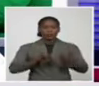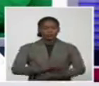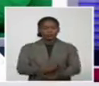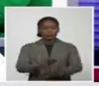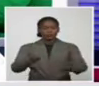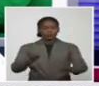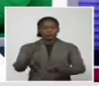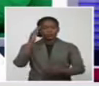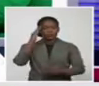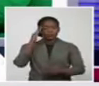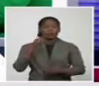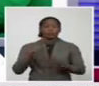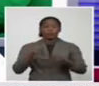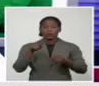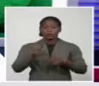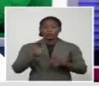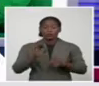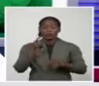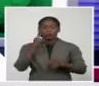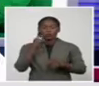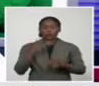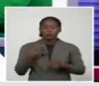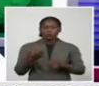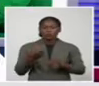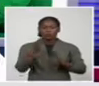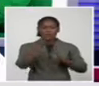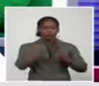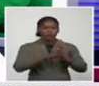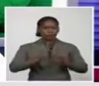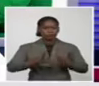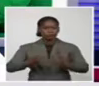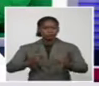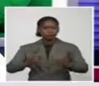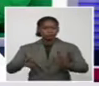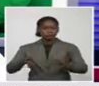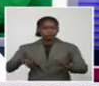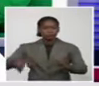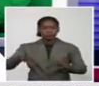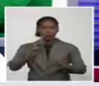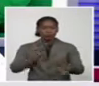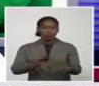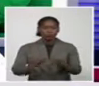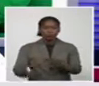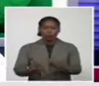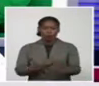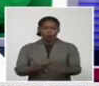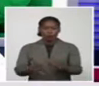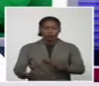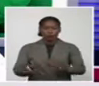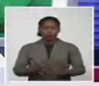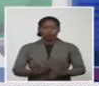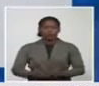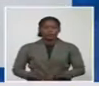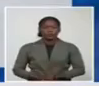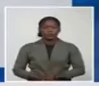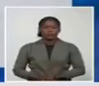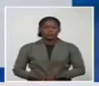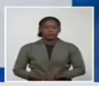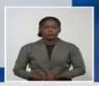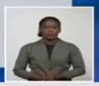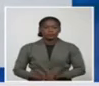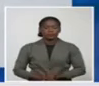ha mantenido después de las medidas de restricción. Por países, los 22, de España